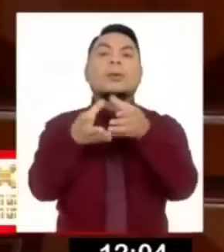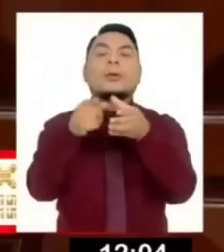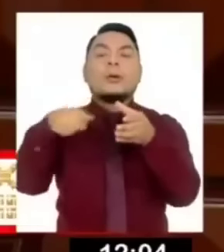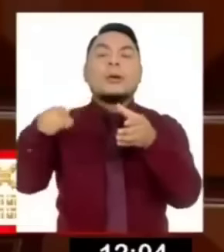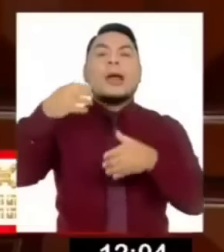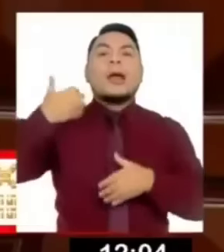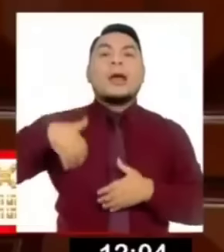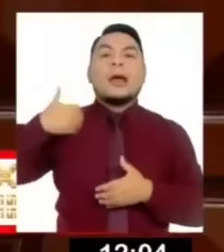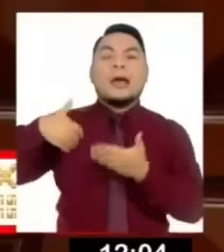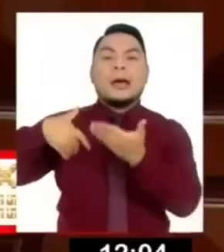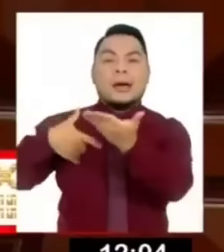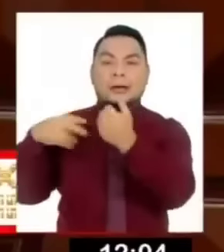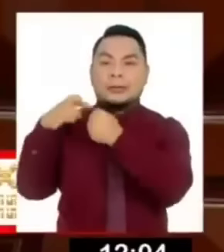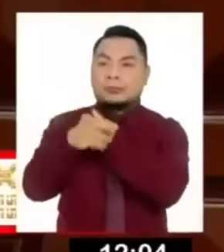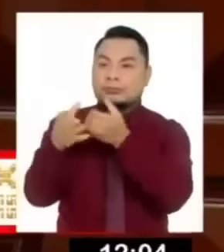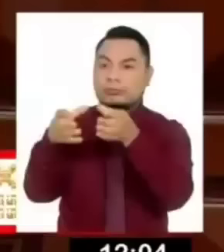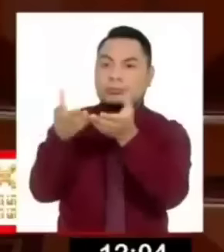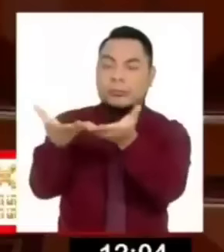de Argentina,